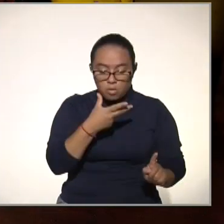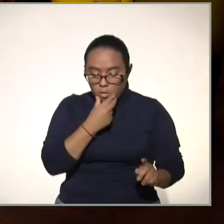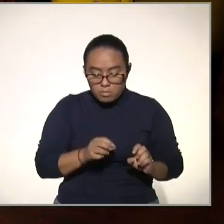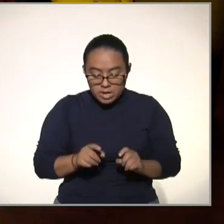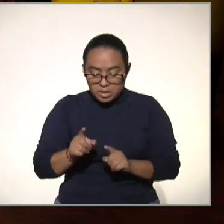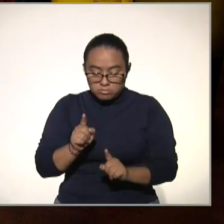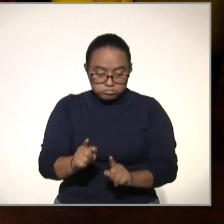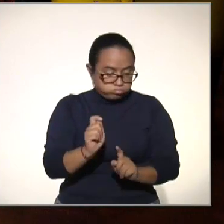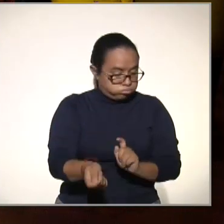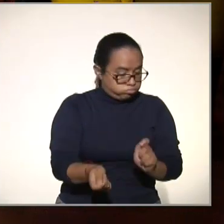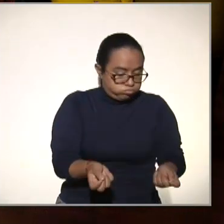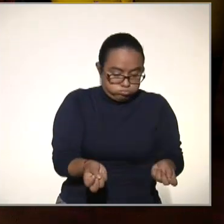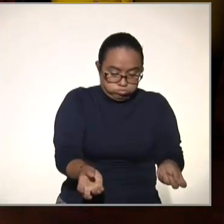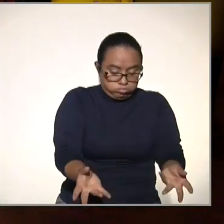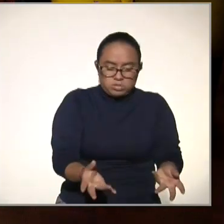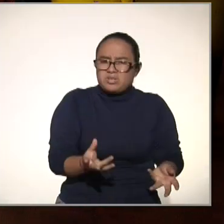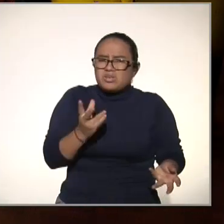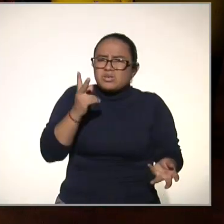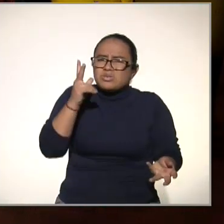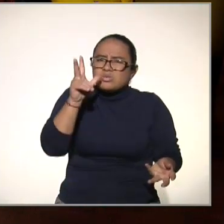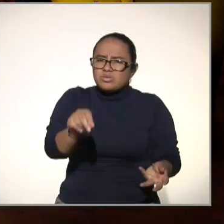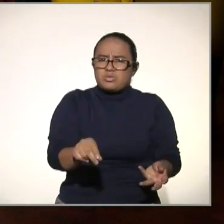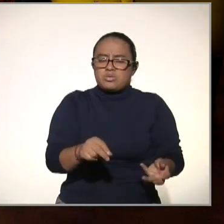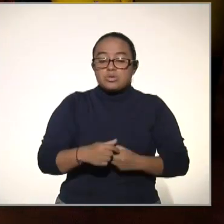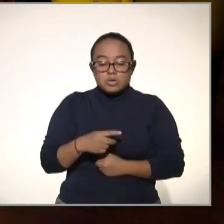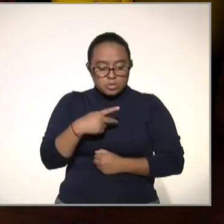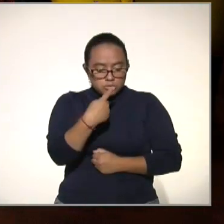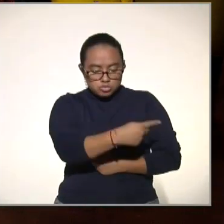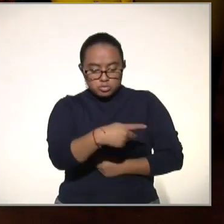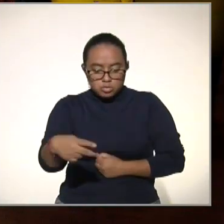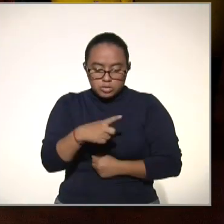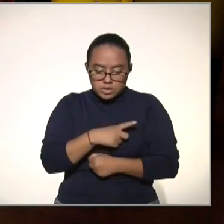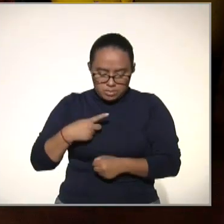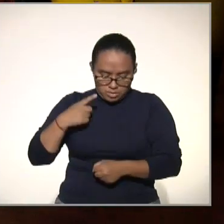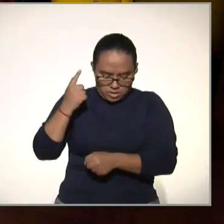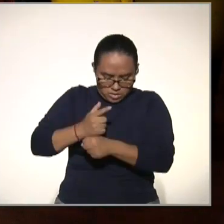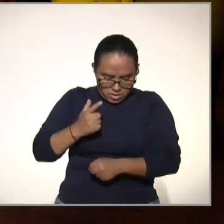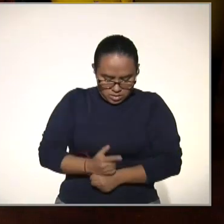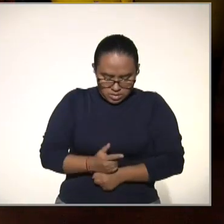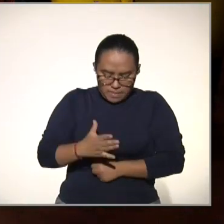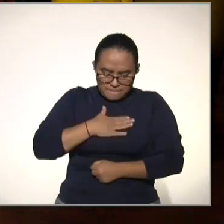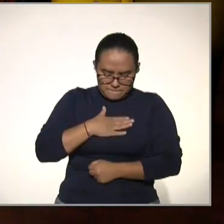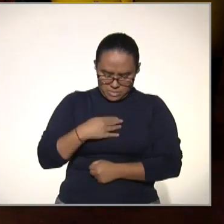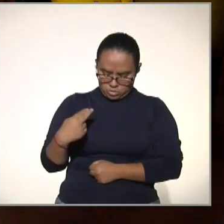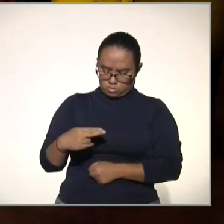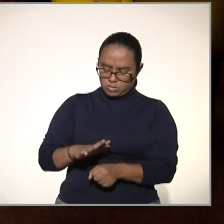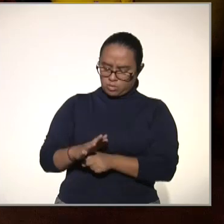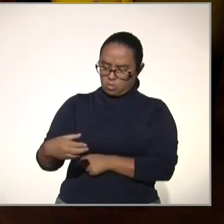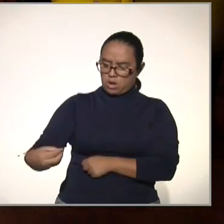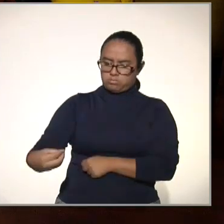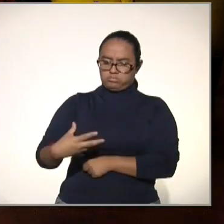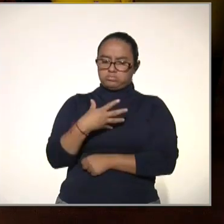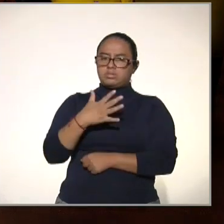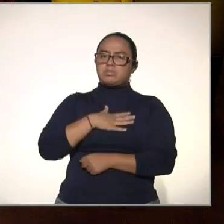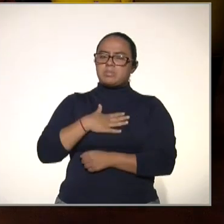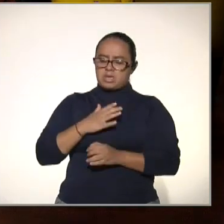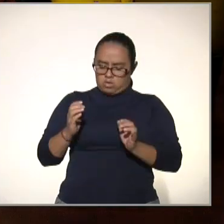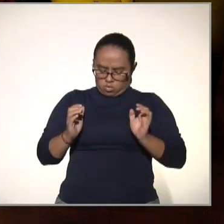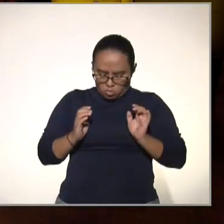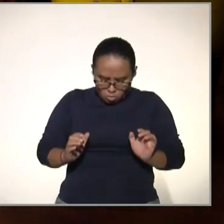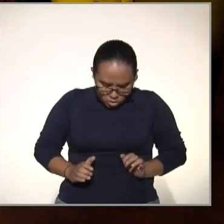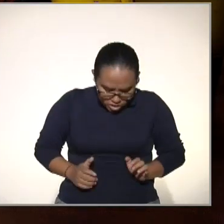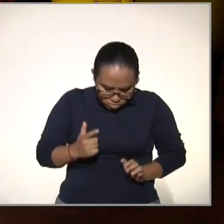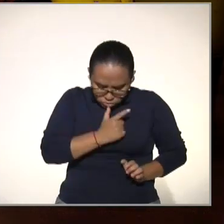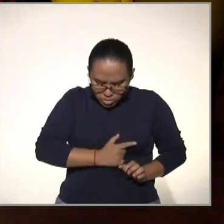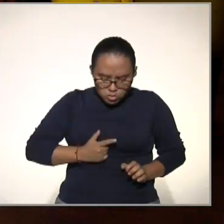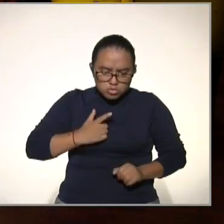no estamos hablando de eso. Estamos hablando de que puedan identificarse con el nombre que quieren por un imaginario corporal que eligen en